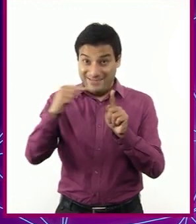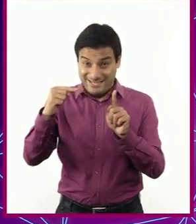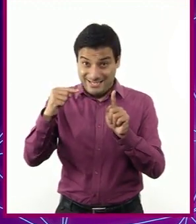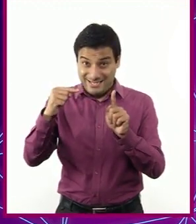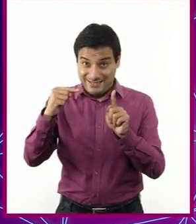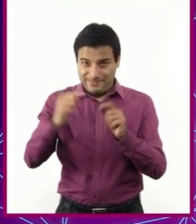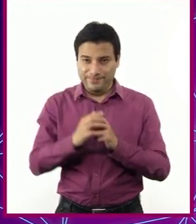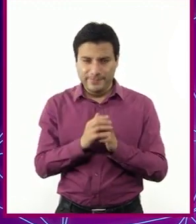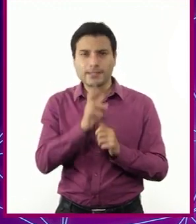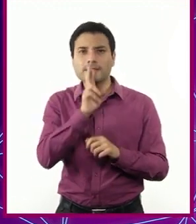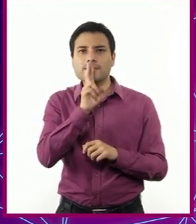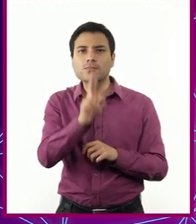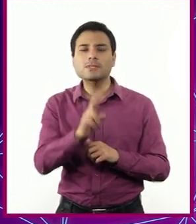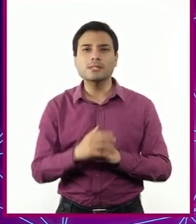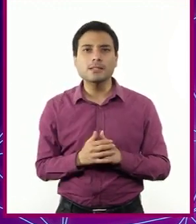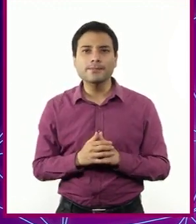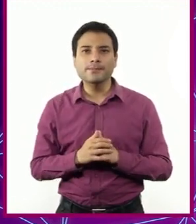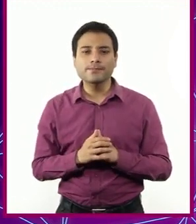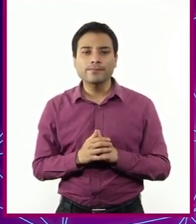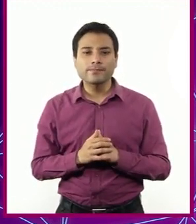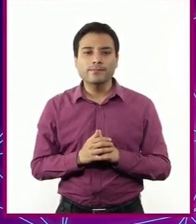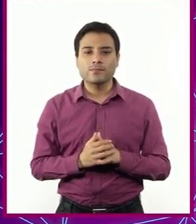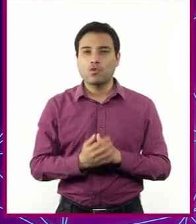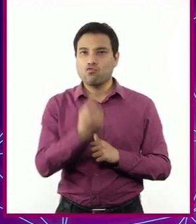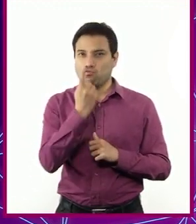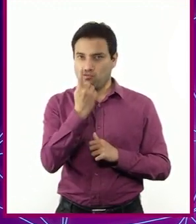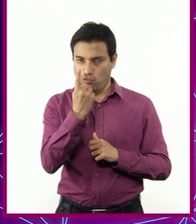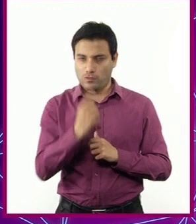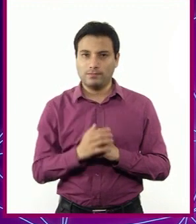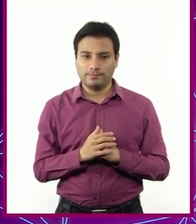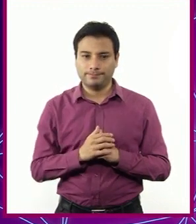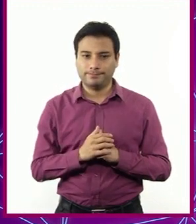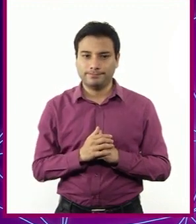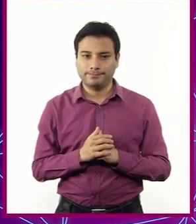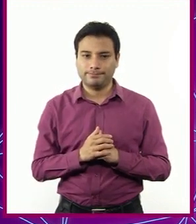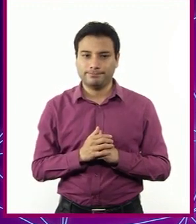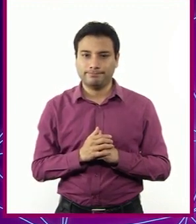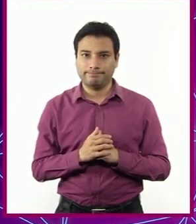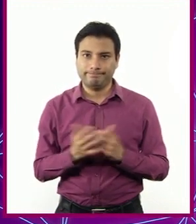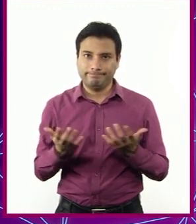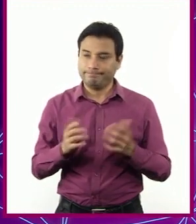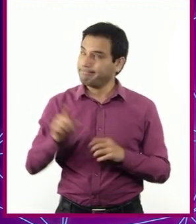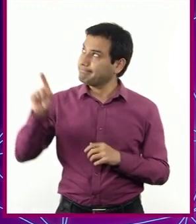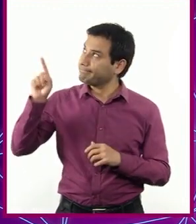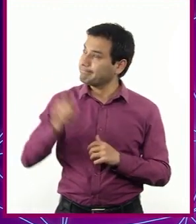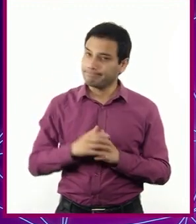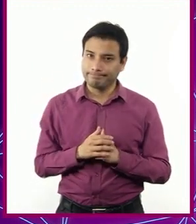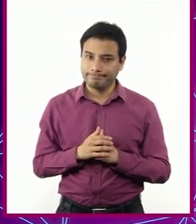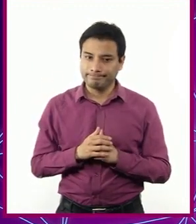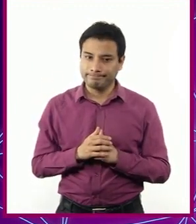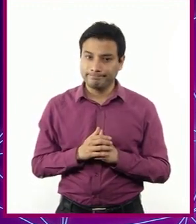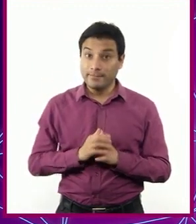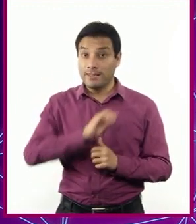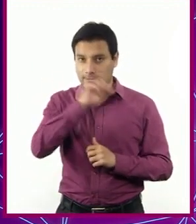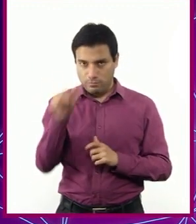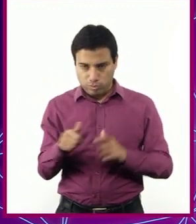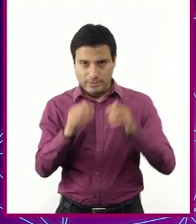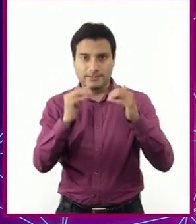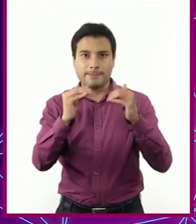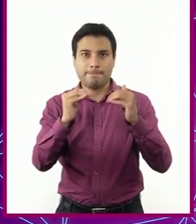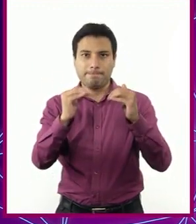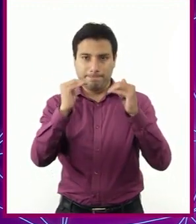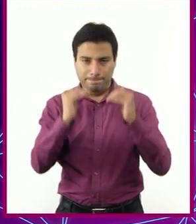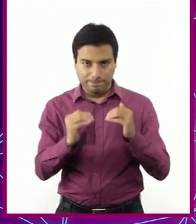iguales, el resultado es 1, quedando el numerador 5 factores de 10. Por ello,